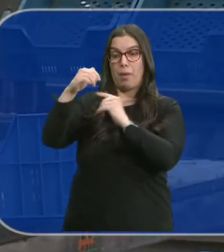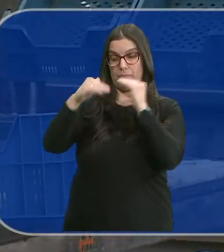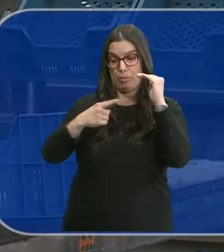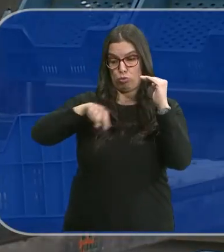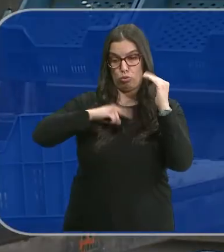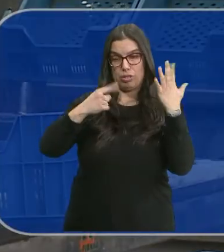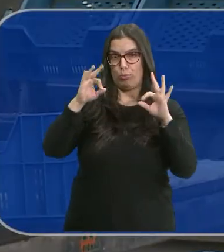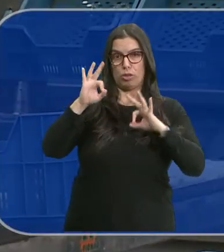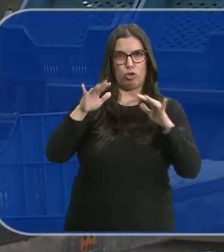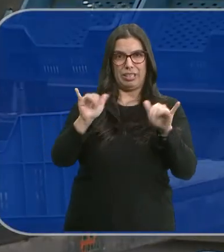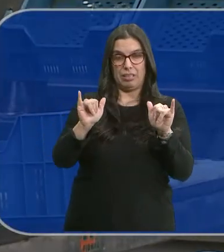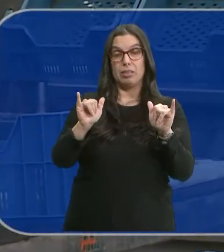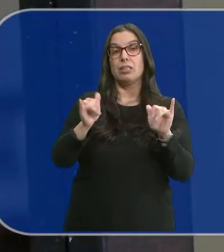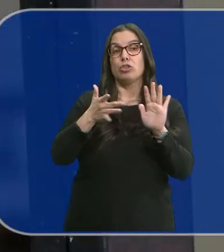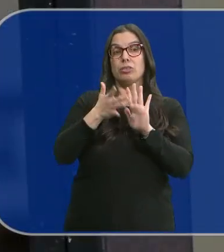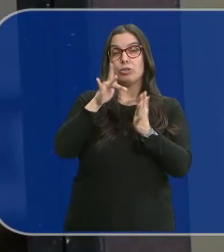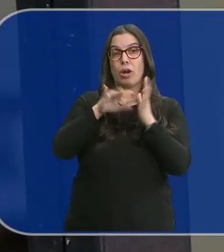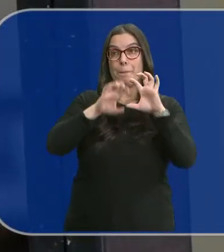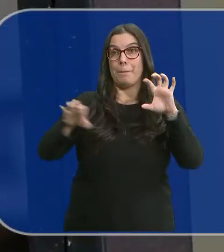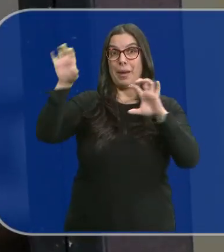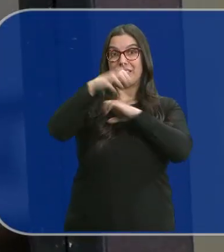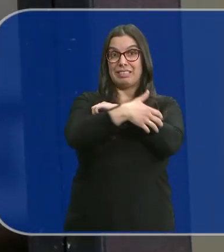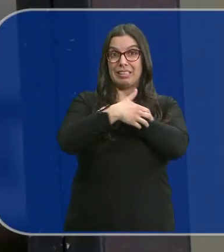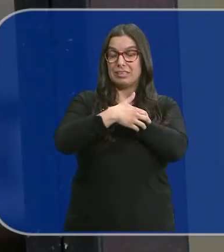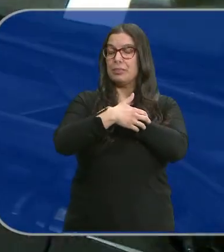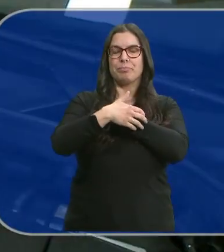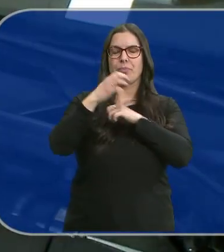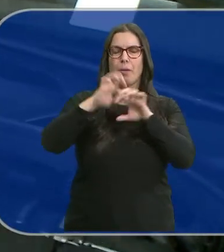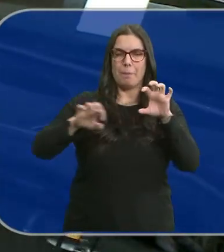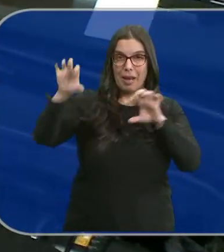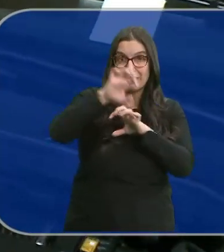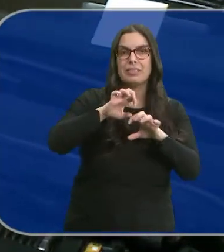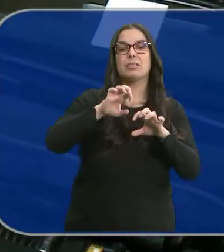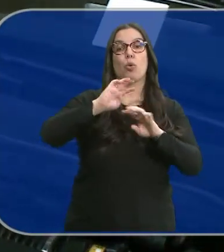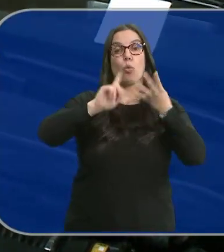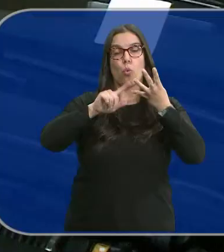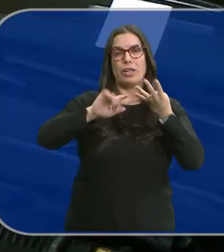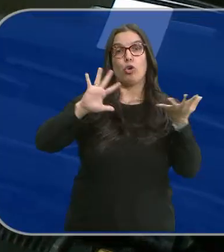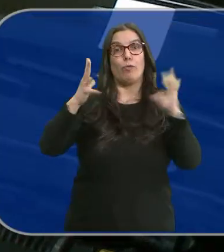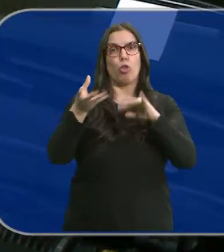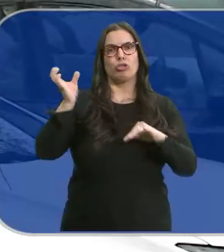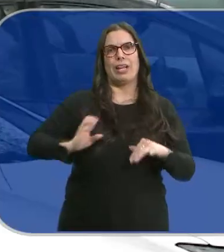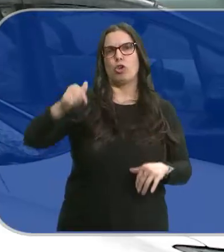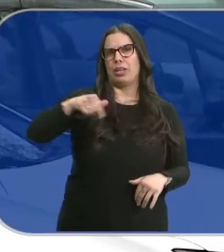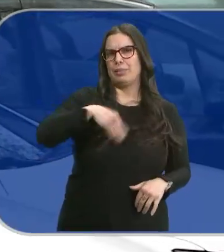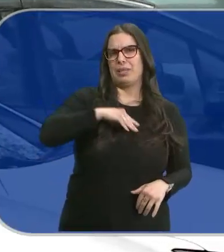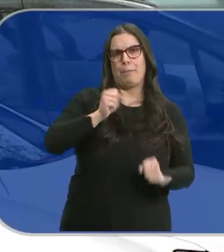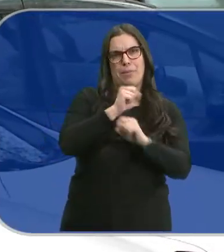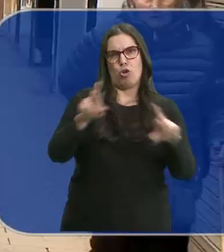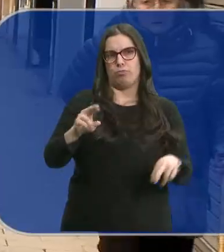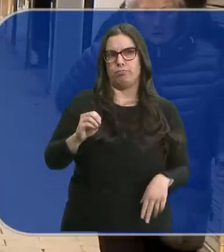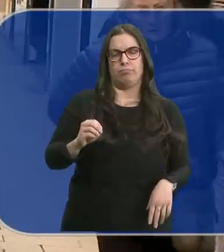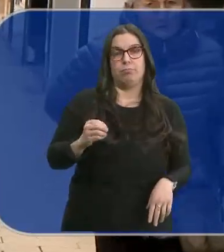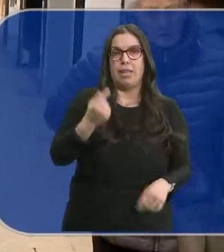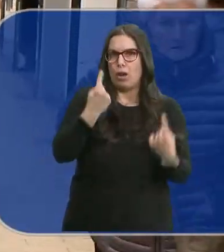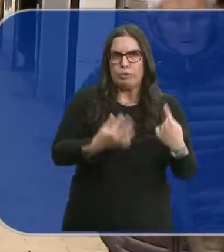De hecho, España es el cuarto país de la OCDE con peor evolución salarial en las últimas 3 décadas. No suben lo suficiente.